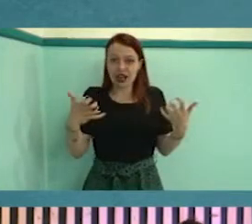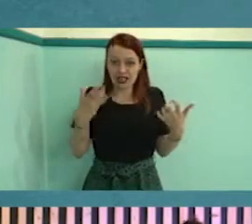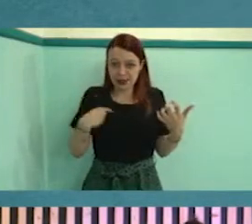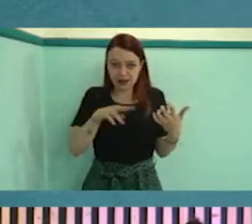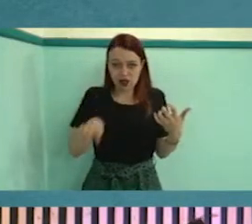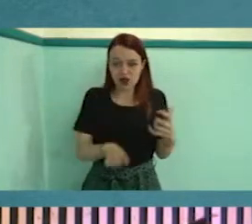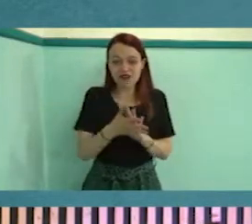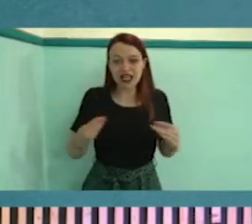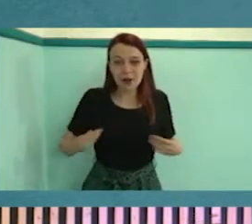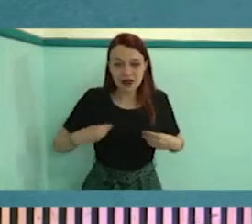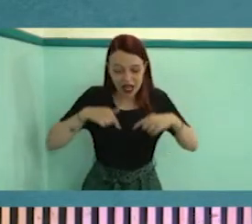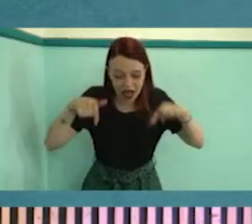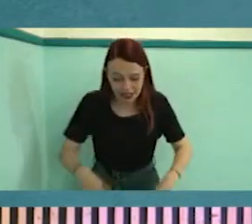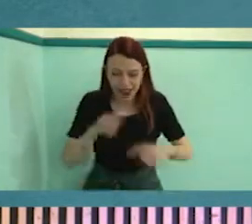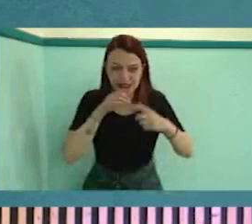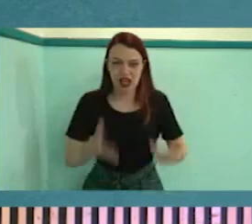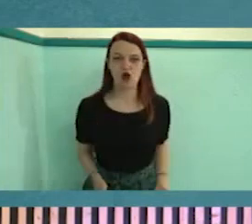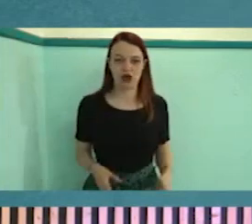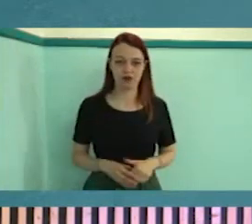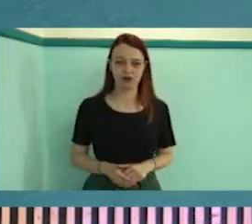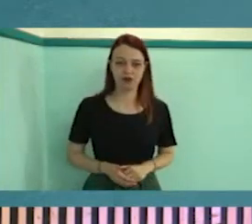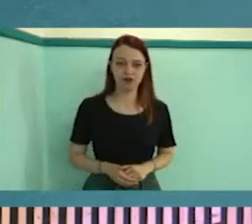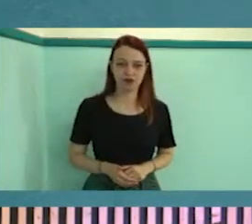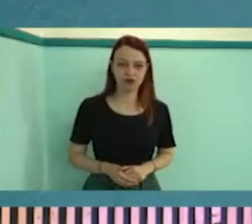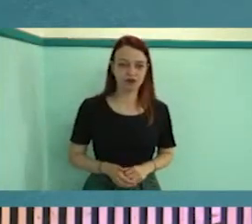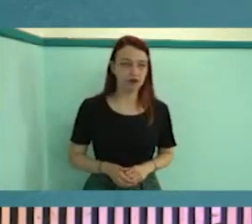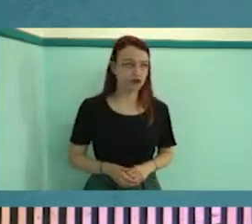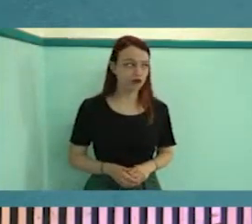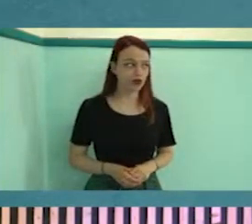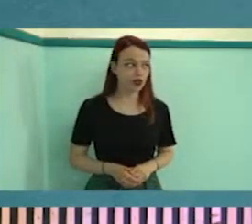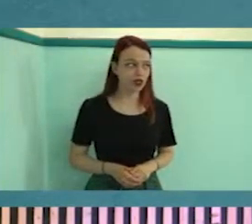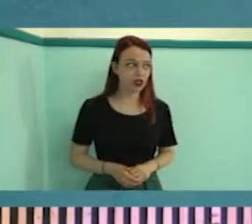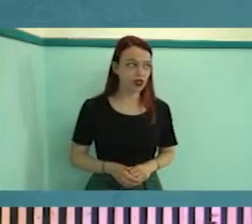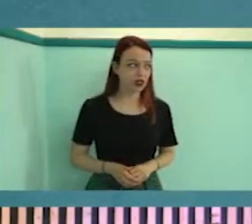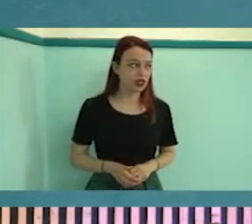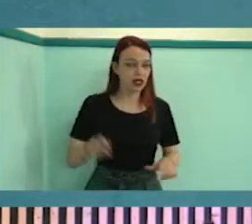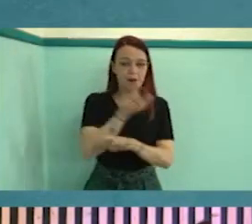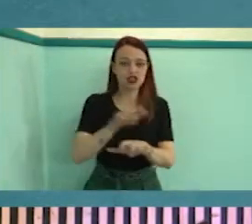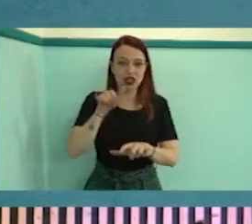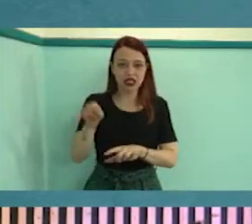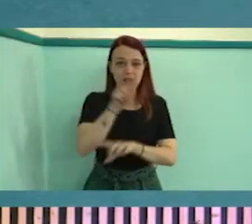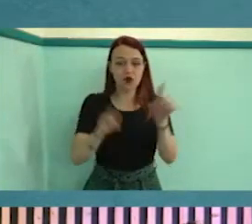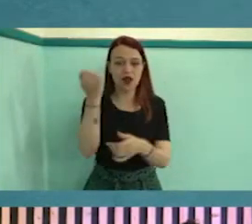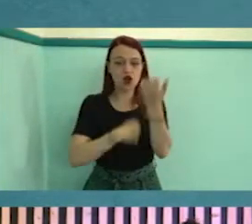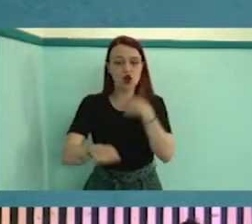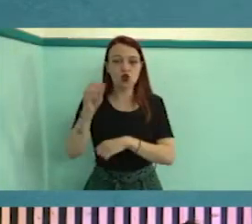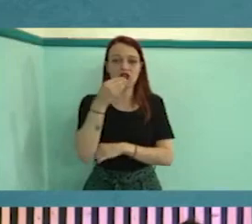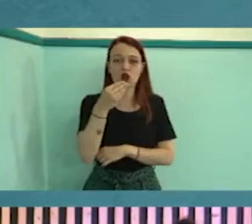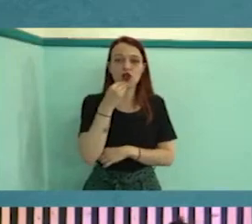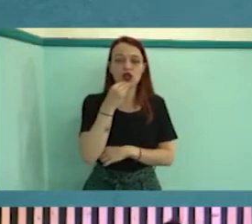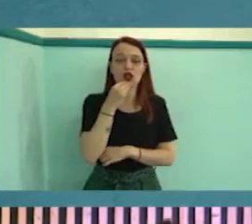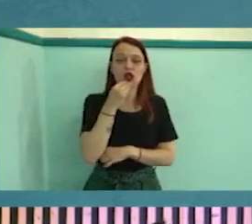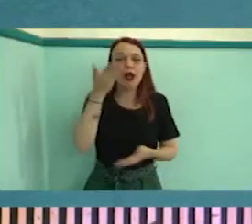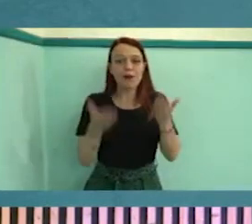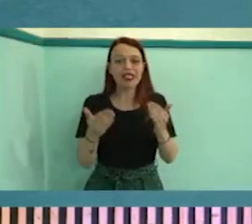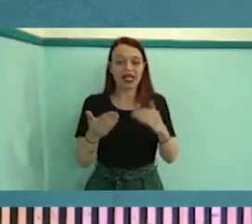experimentando aquí y ahora entonces menos del 7% de las personas con tca tienen infrapeso desde el punto de vista médico infrapeso